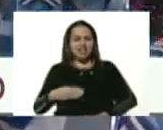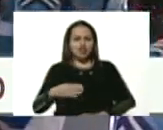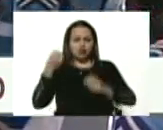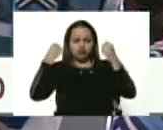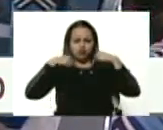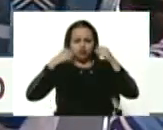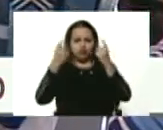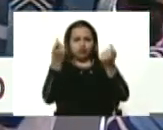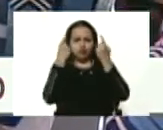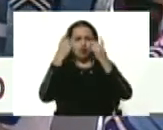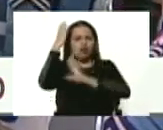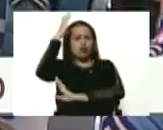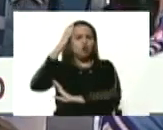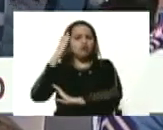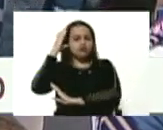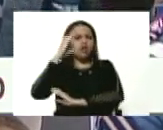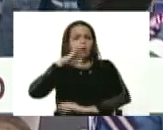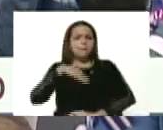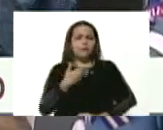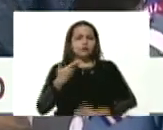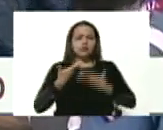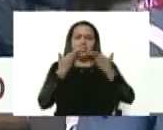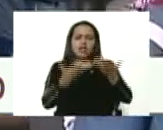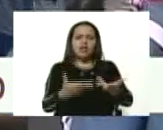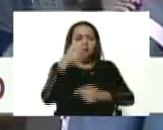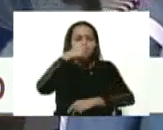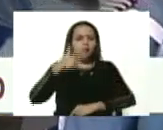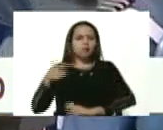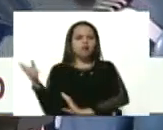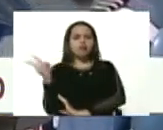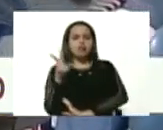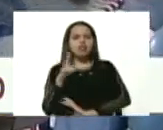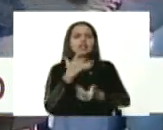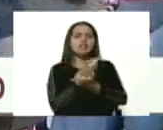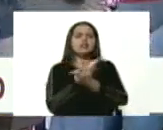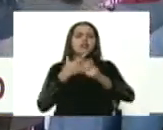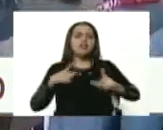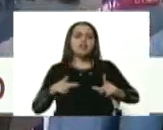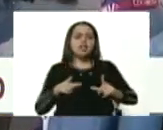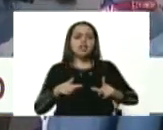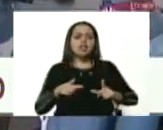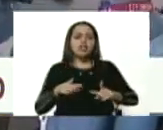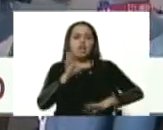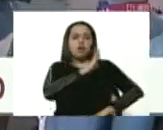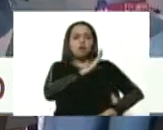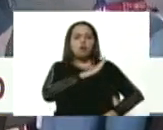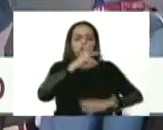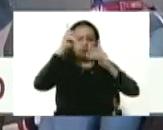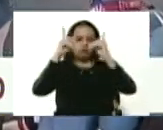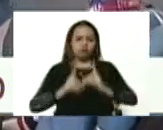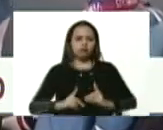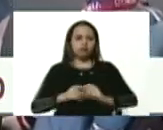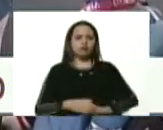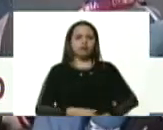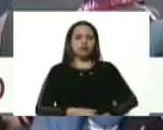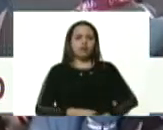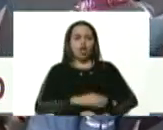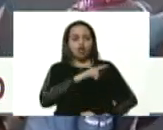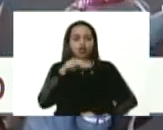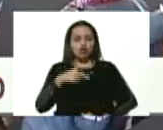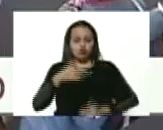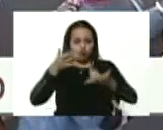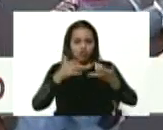gran conciencia para garantizarle a nuestro pueblo venezolano su libertad y autodeterminación. Somos hijos de